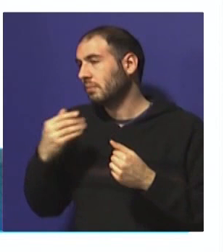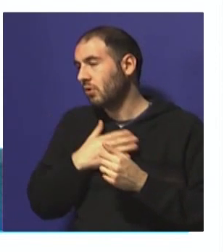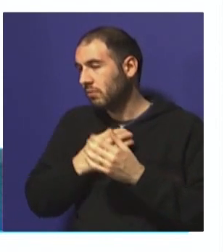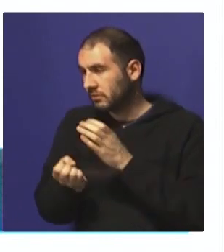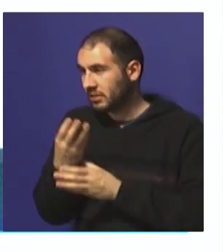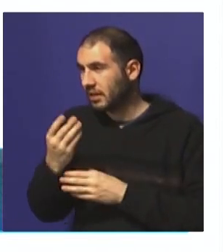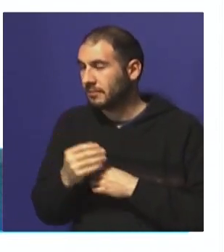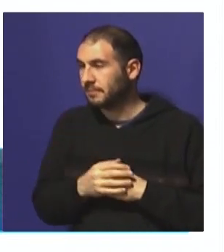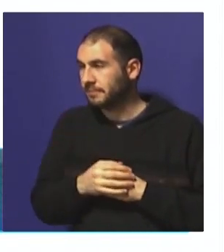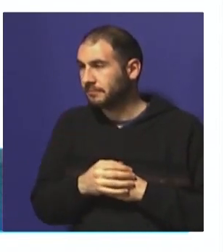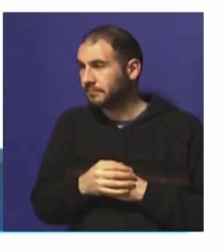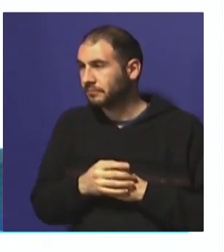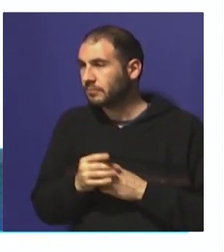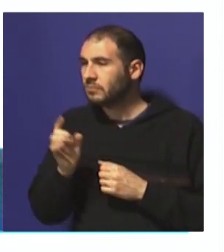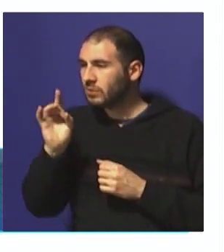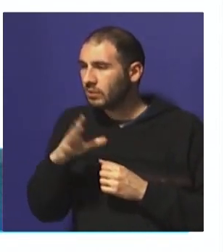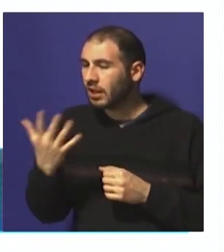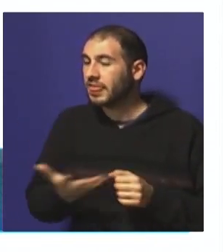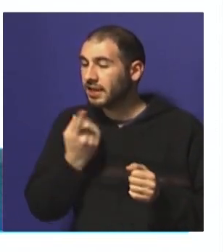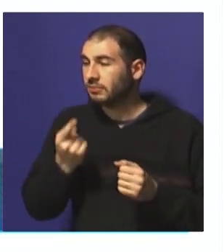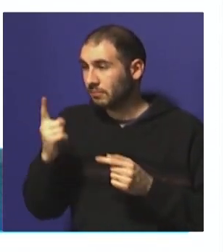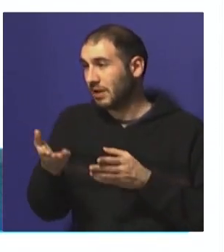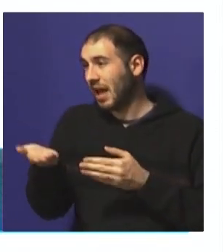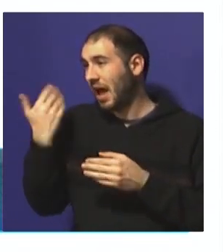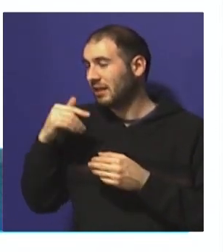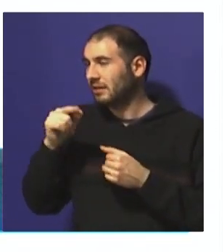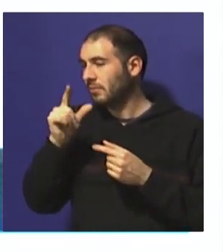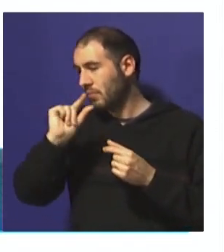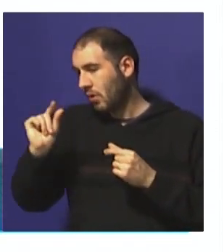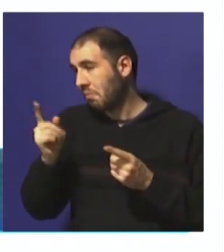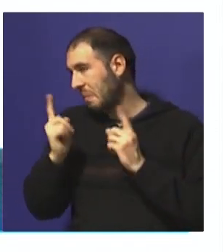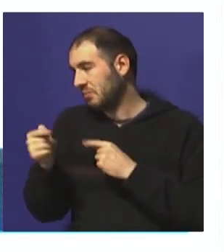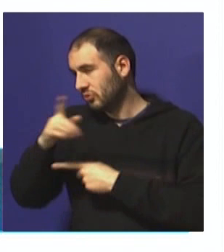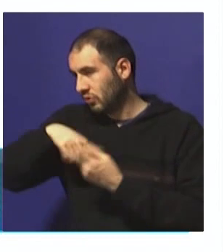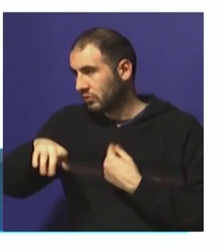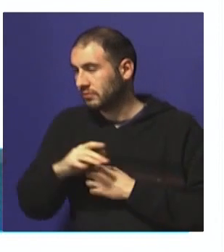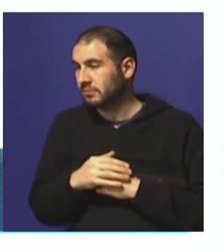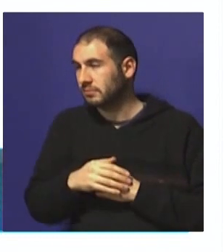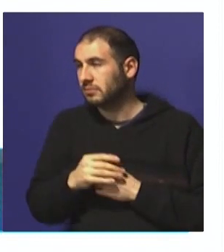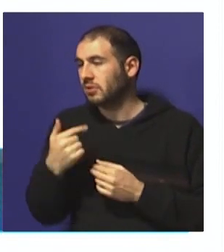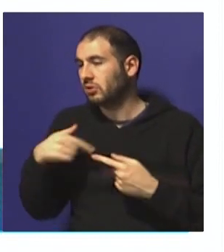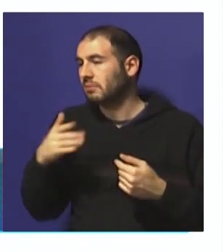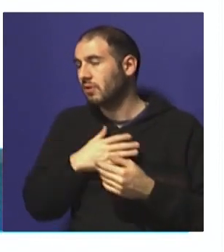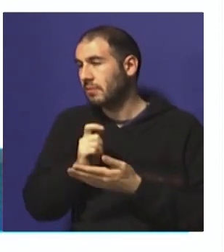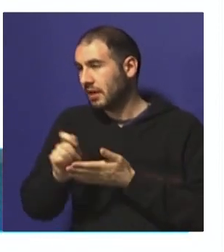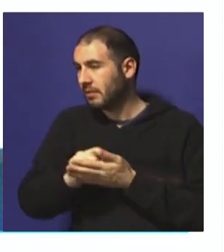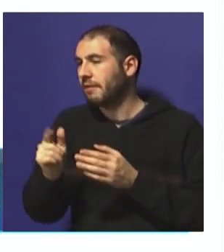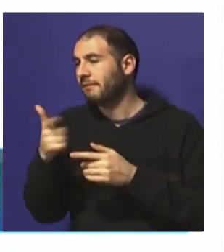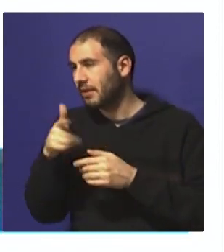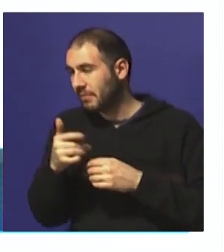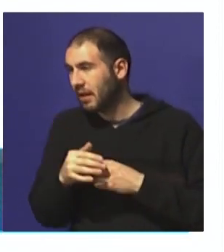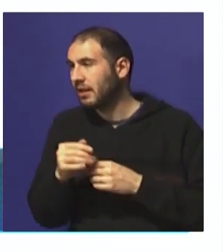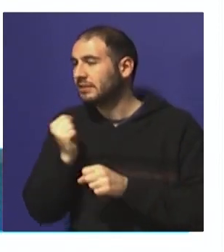a dedicarme solamente a la dirección, porque antes hacía de todo un poco, como todos, ¿no? Escribía mis cosas, filmaba un corto, trabajaba